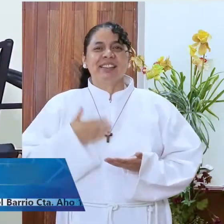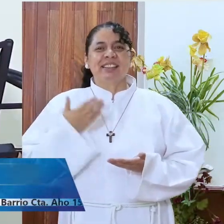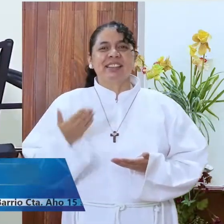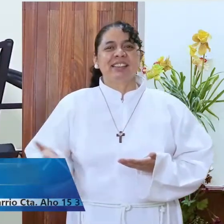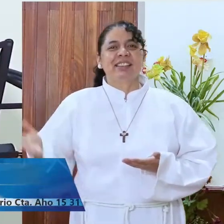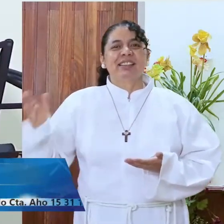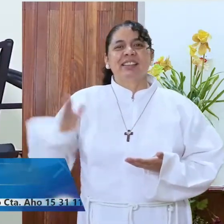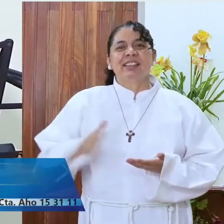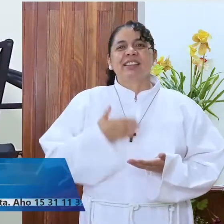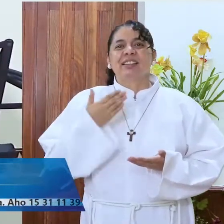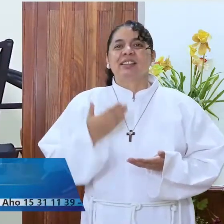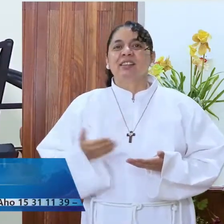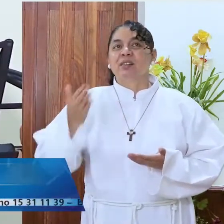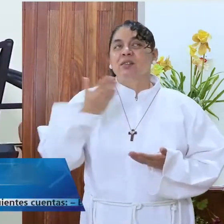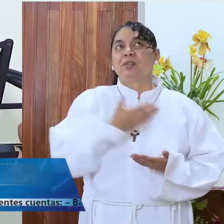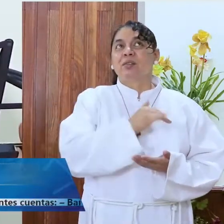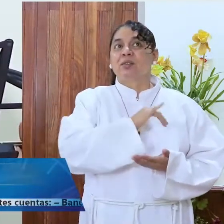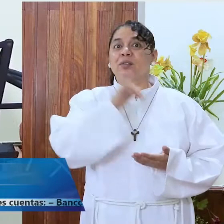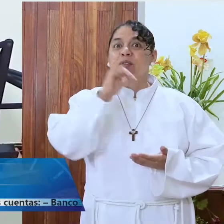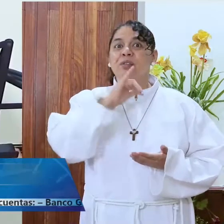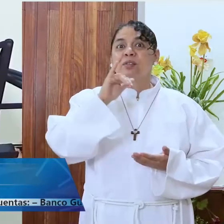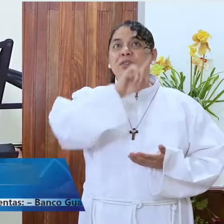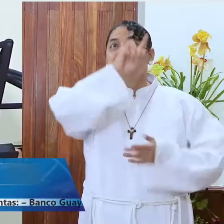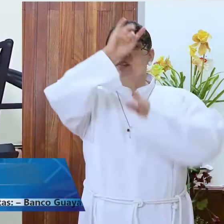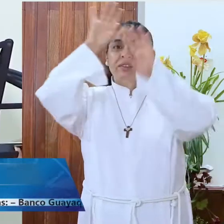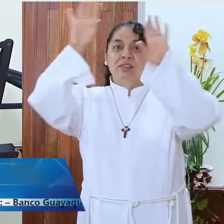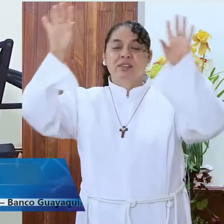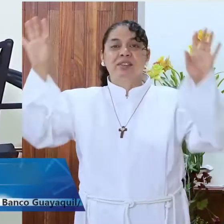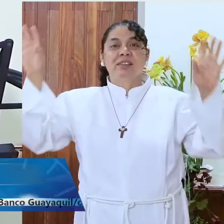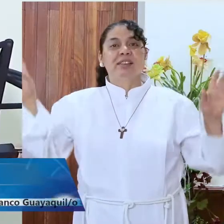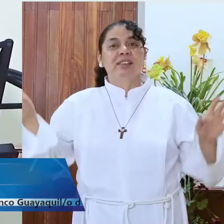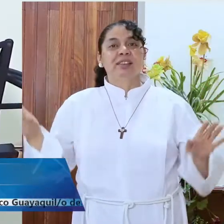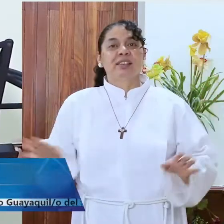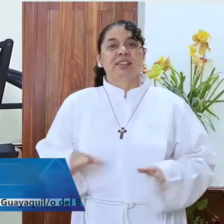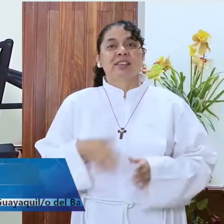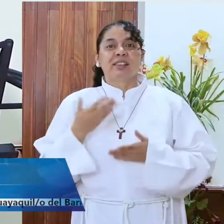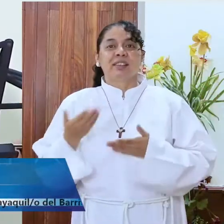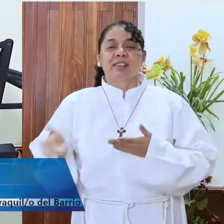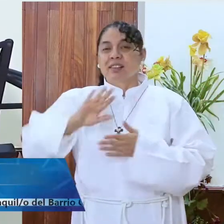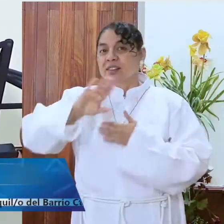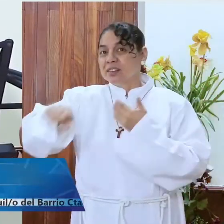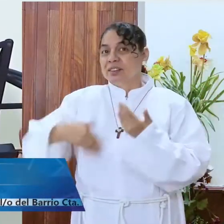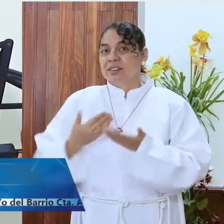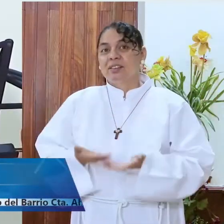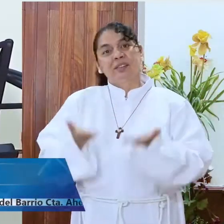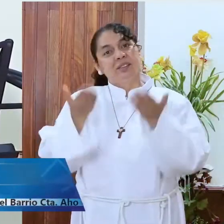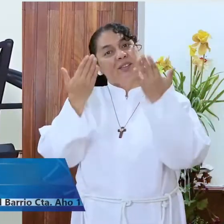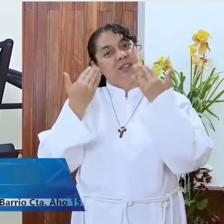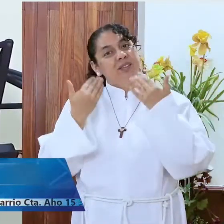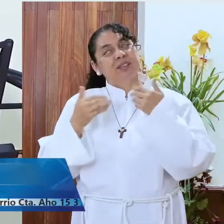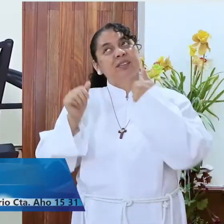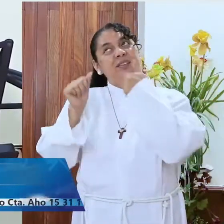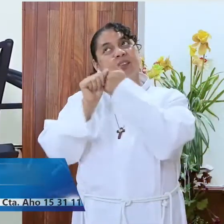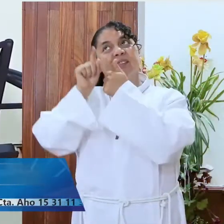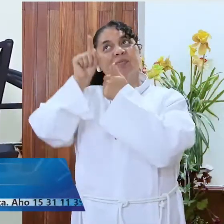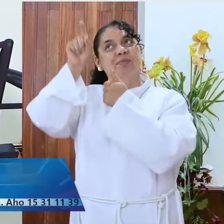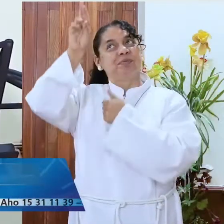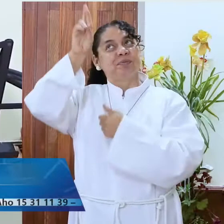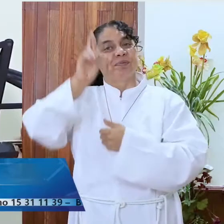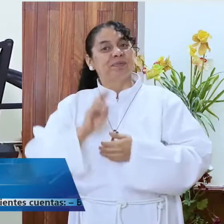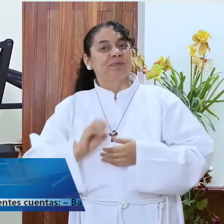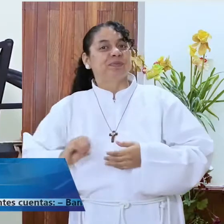como el ciervo al agua va vamos a siete y señor